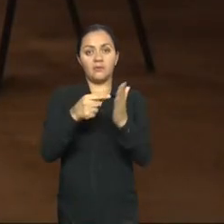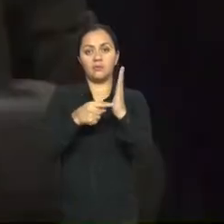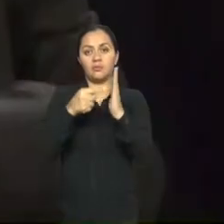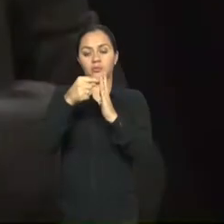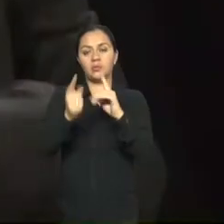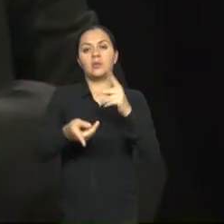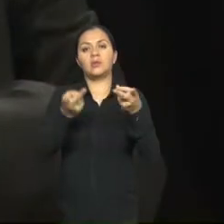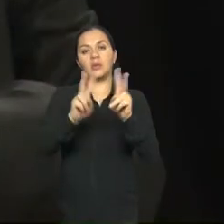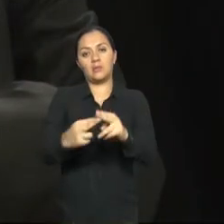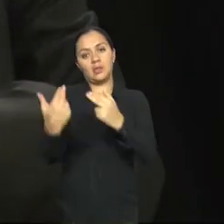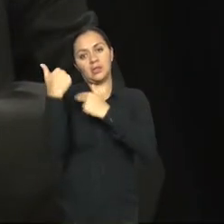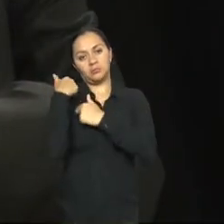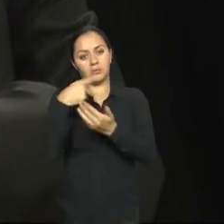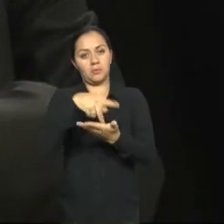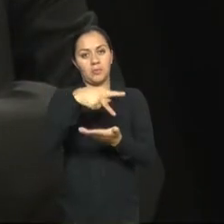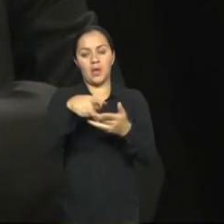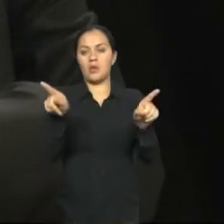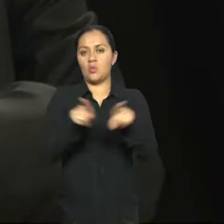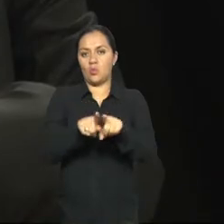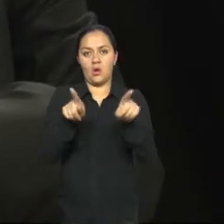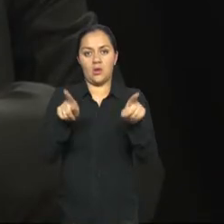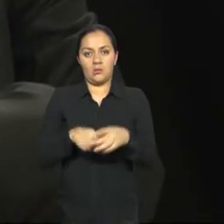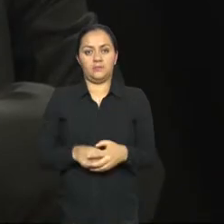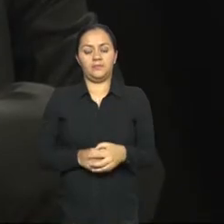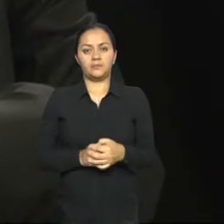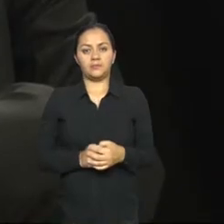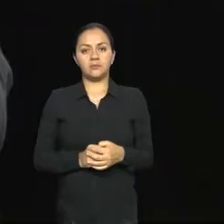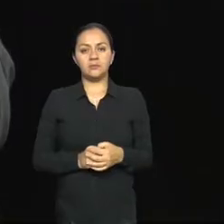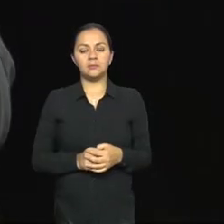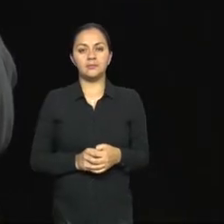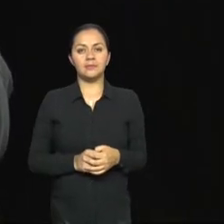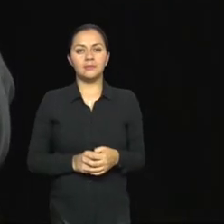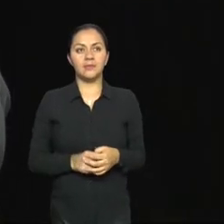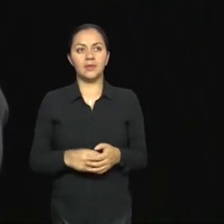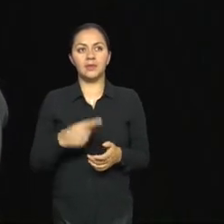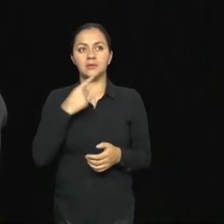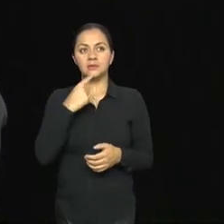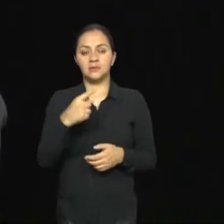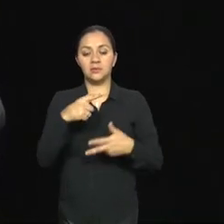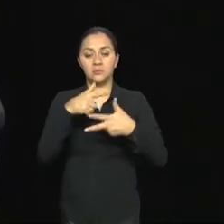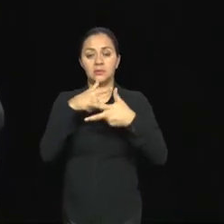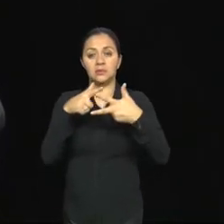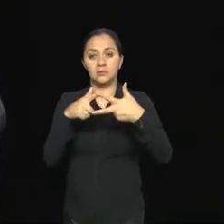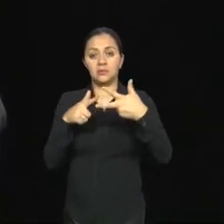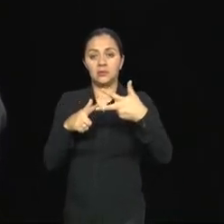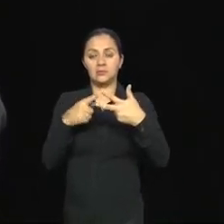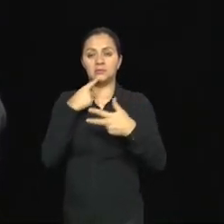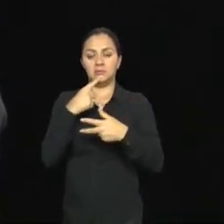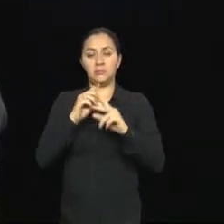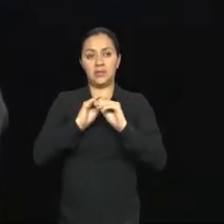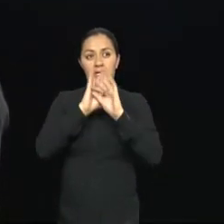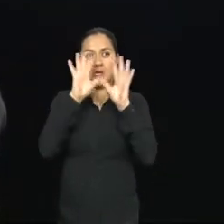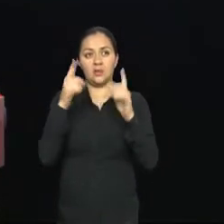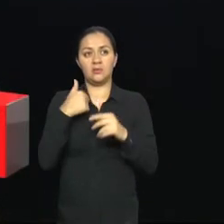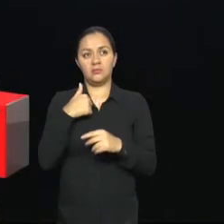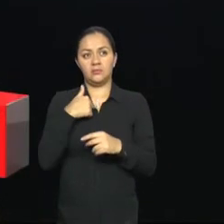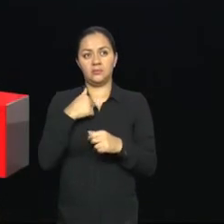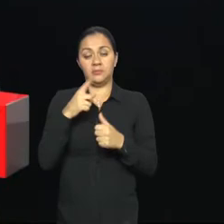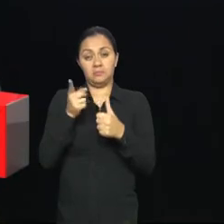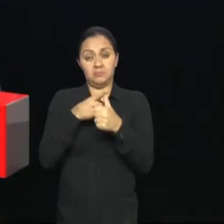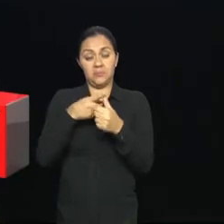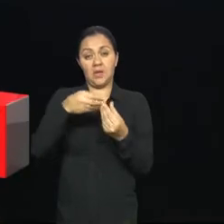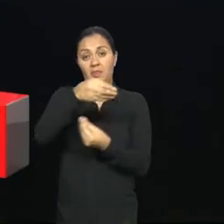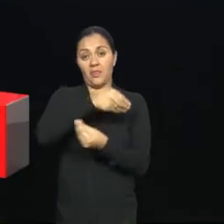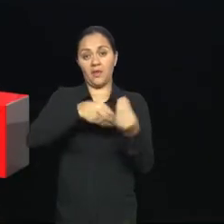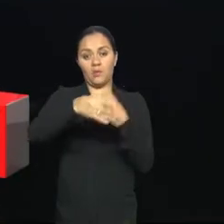las obligaciones. Cuando tú recalcas los tres condicionantes o los tres parámetros, ¿no es cierto? Vamos a tener claro. En devolución